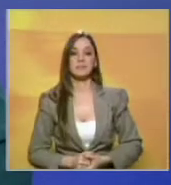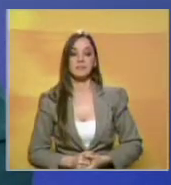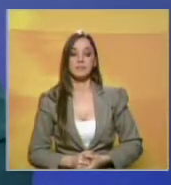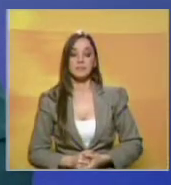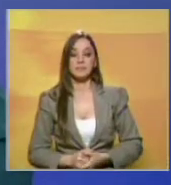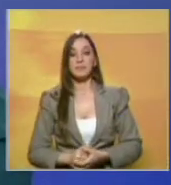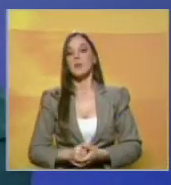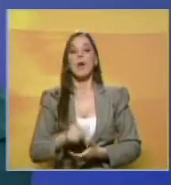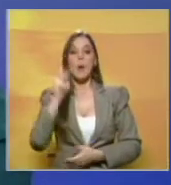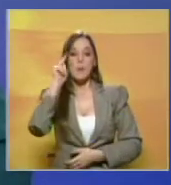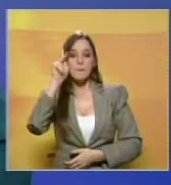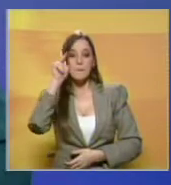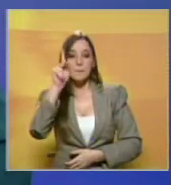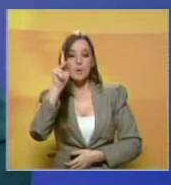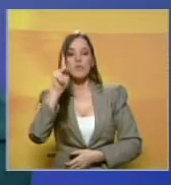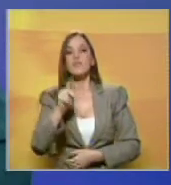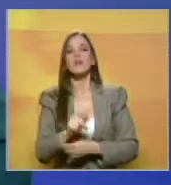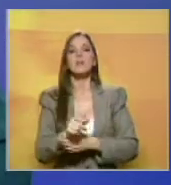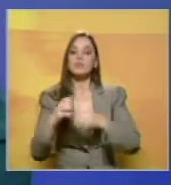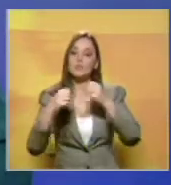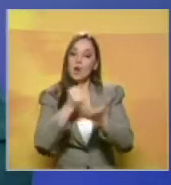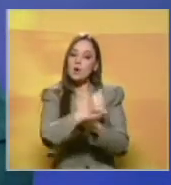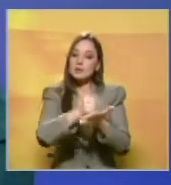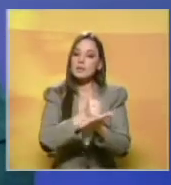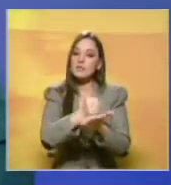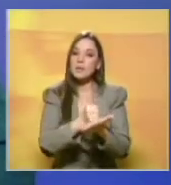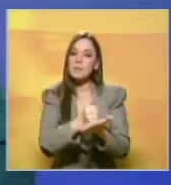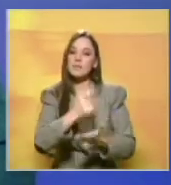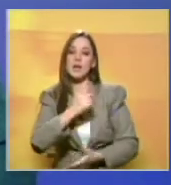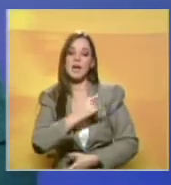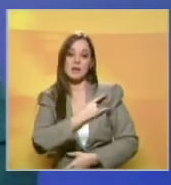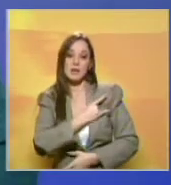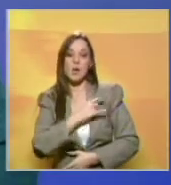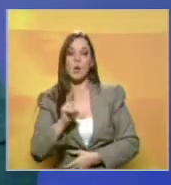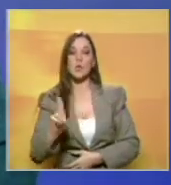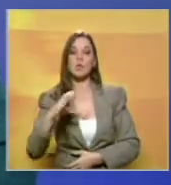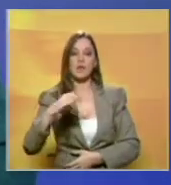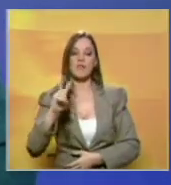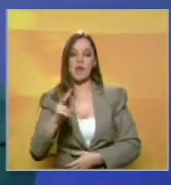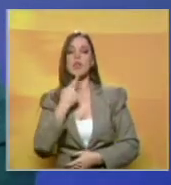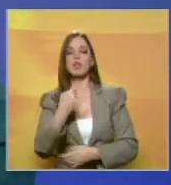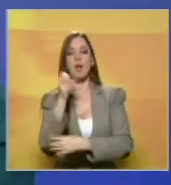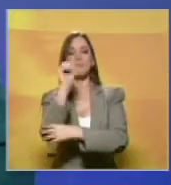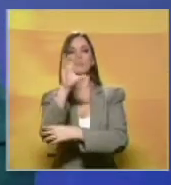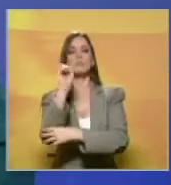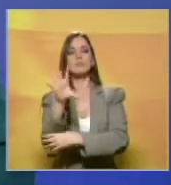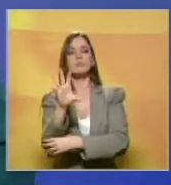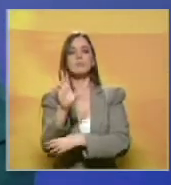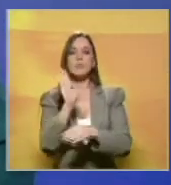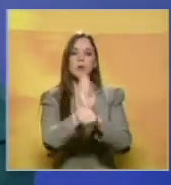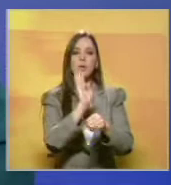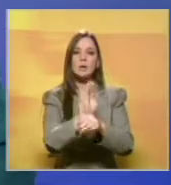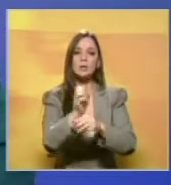Eduardo Samán, profesor farmacéutico de la Universidad Central de Venezuela, encabezó el foro Soberanía, Producción de Medicamentos y